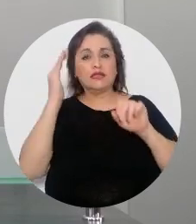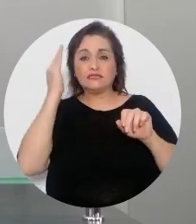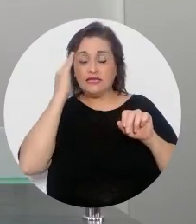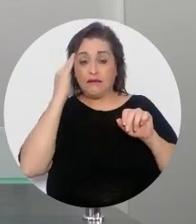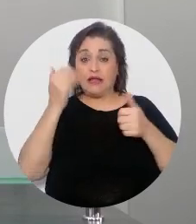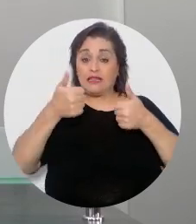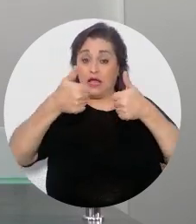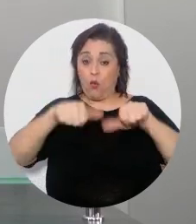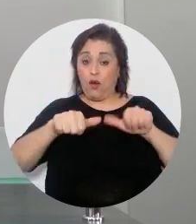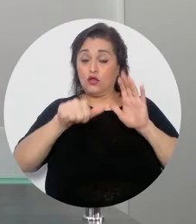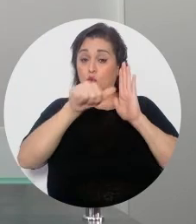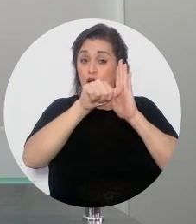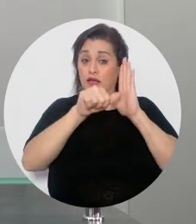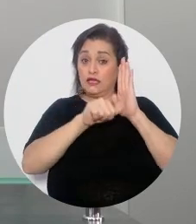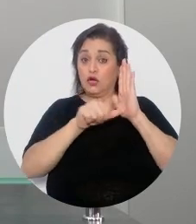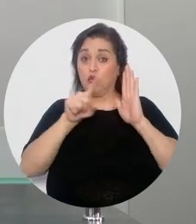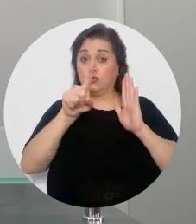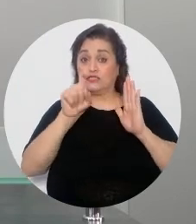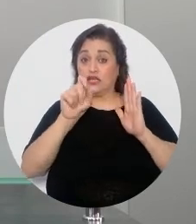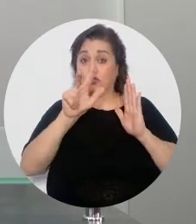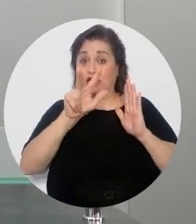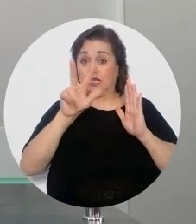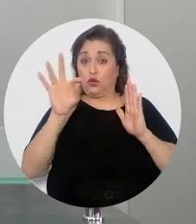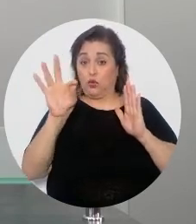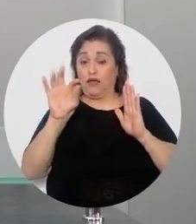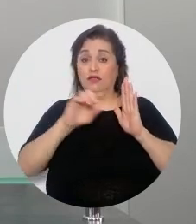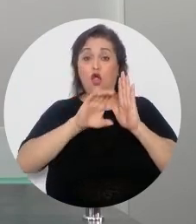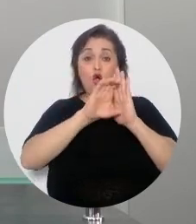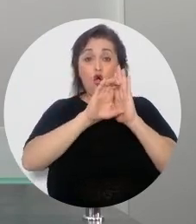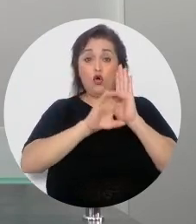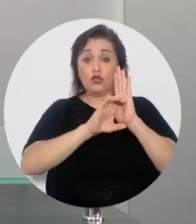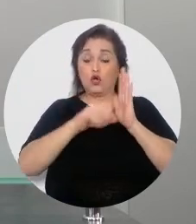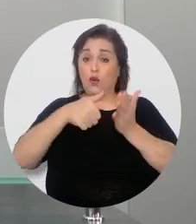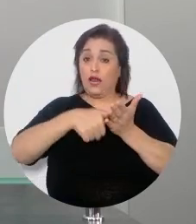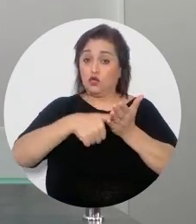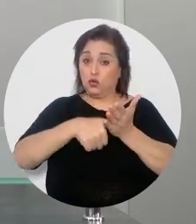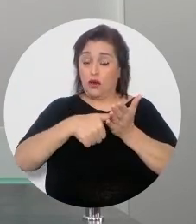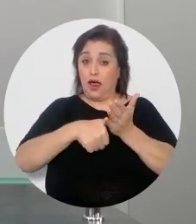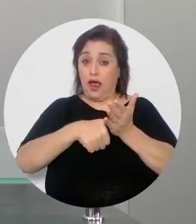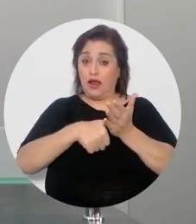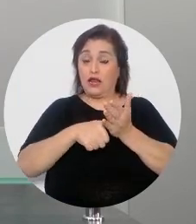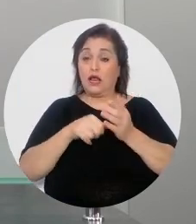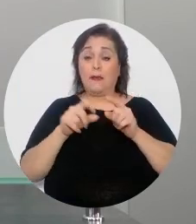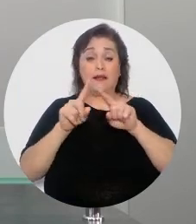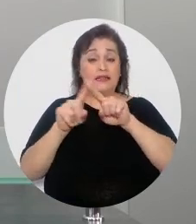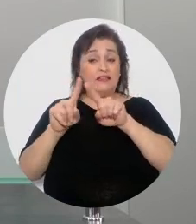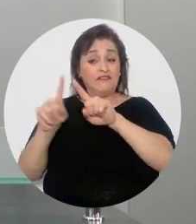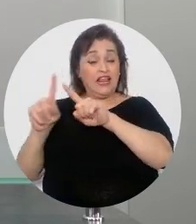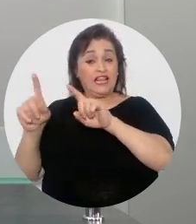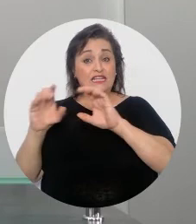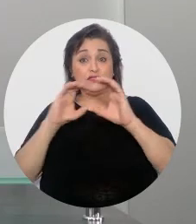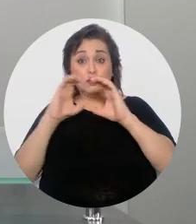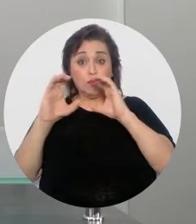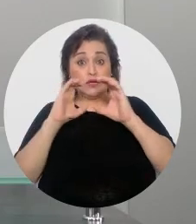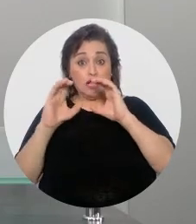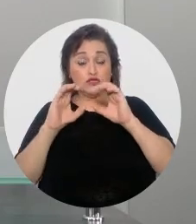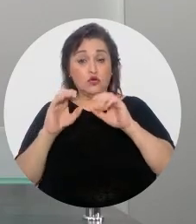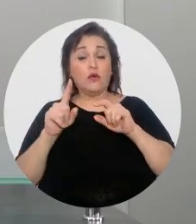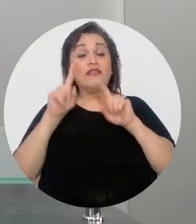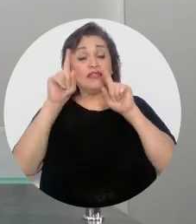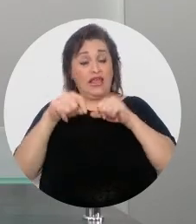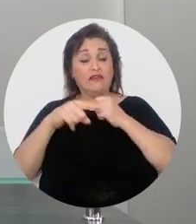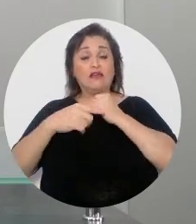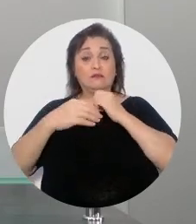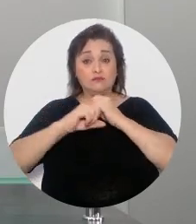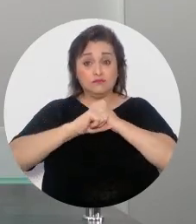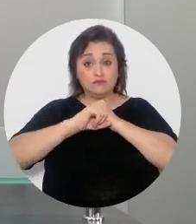consideración que, de acuerdo con el artículo 139 del Código Electoral, los medios que deseen